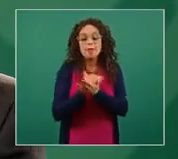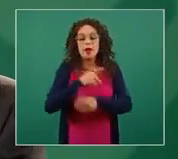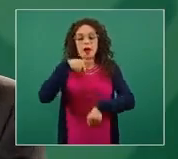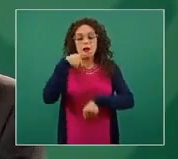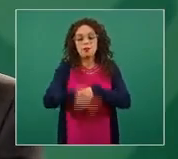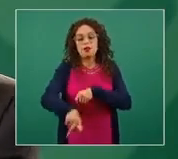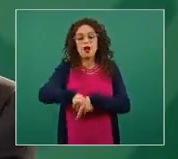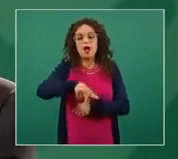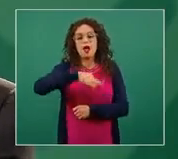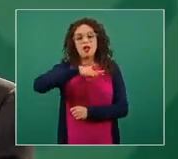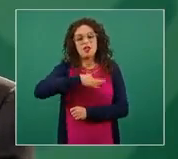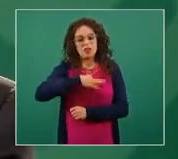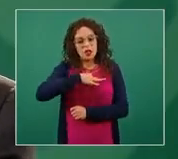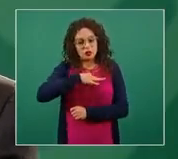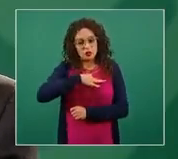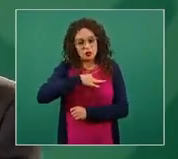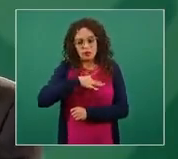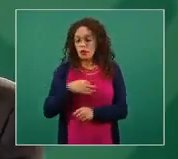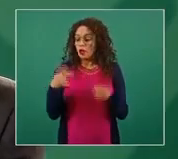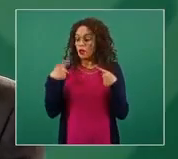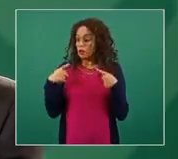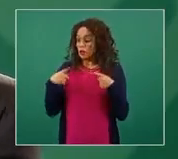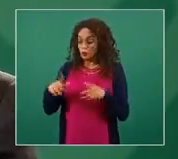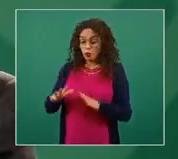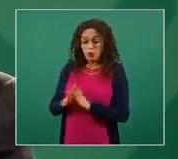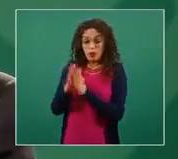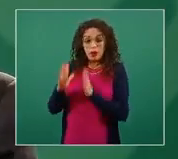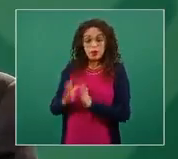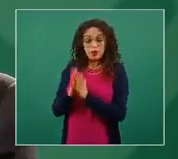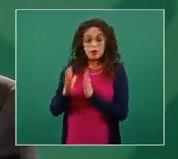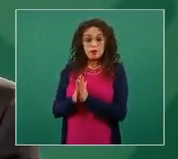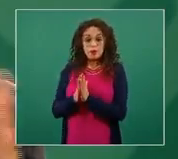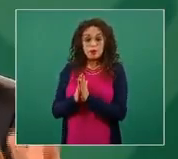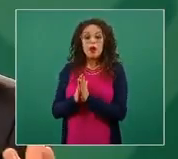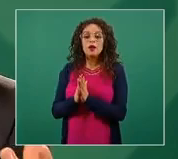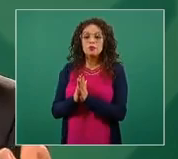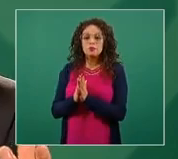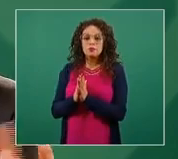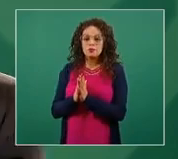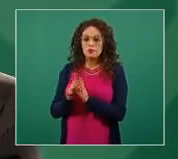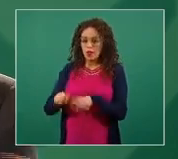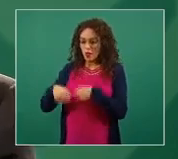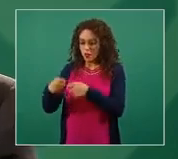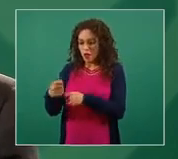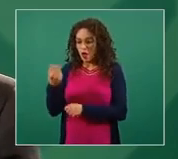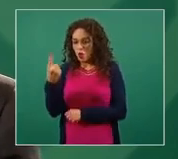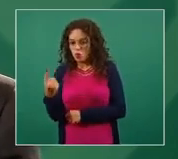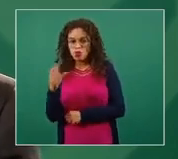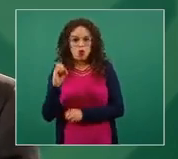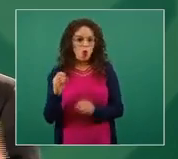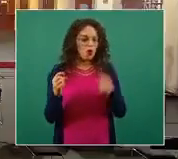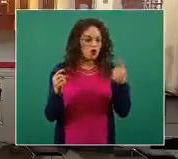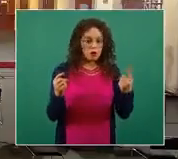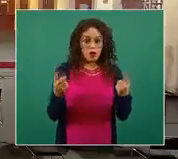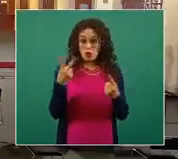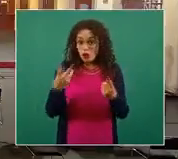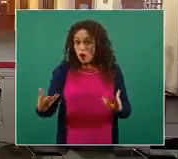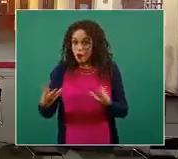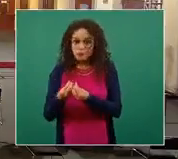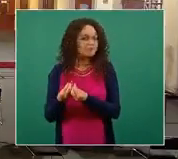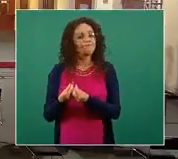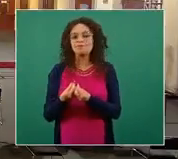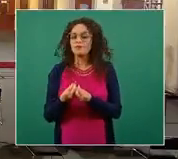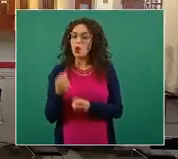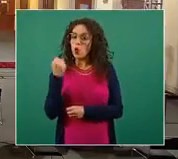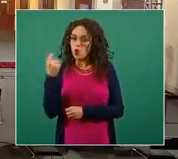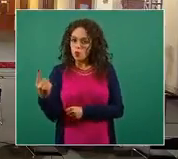A las personas que participan en el estudio se les administra una o la otra, pero no las dos. Y la naturaleza